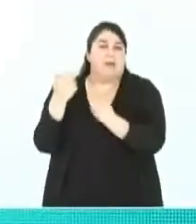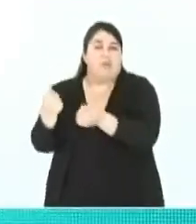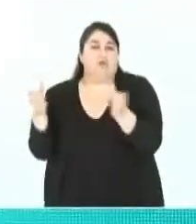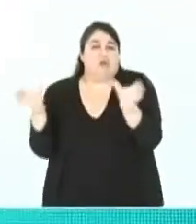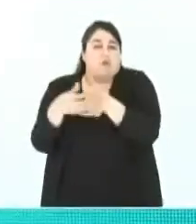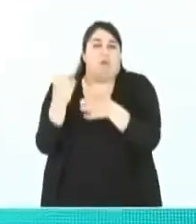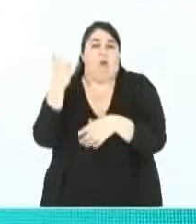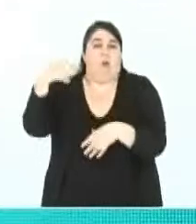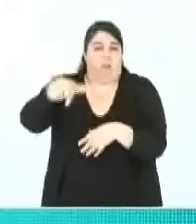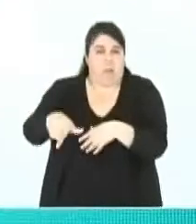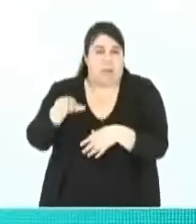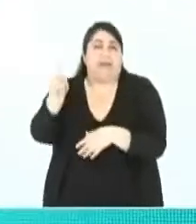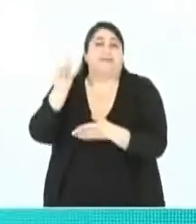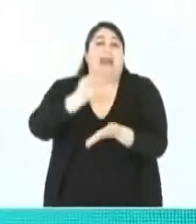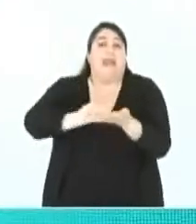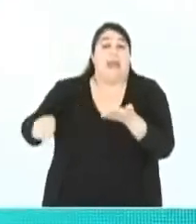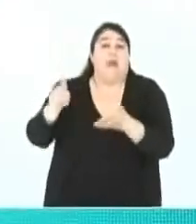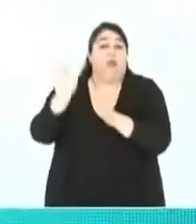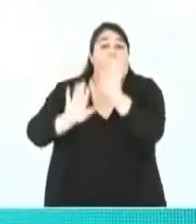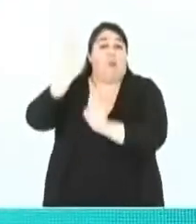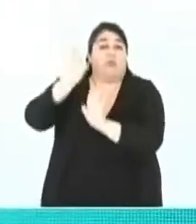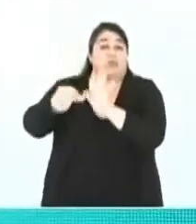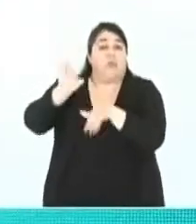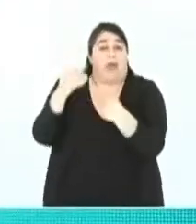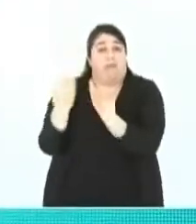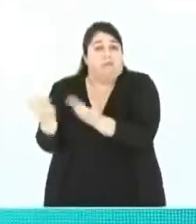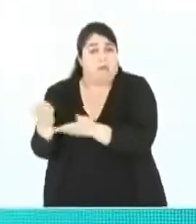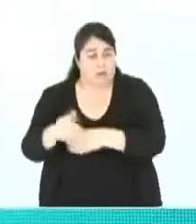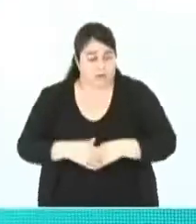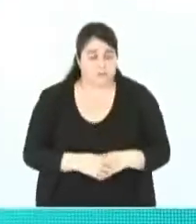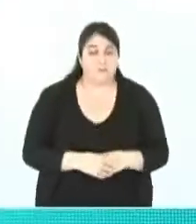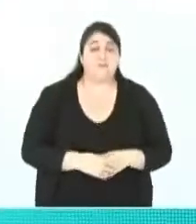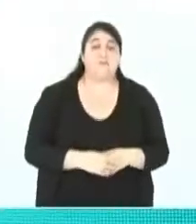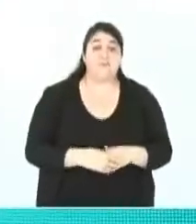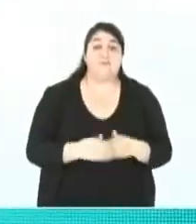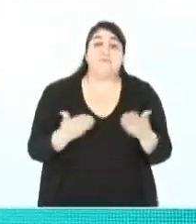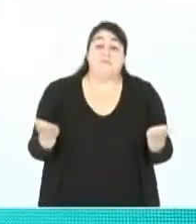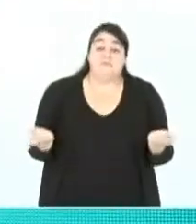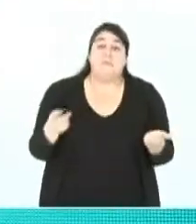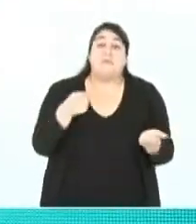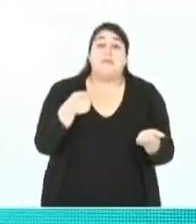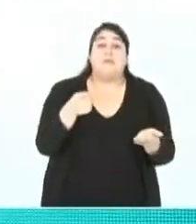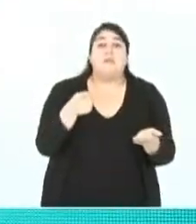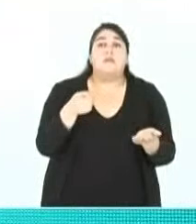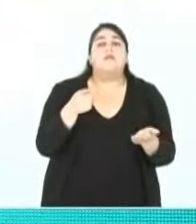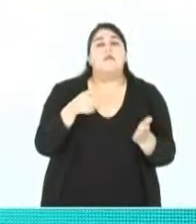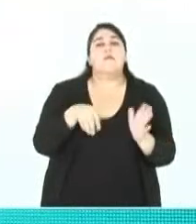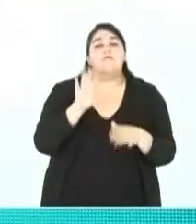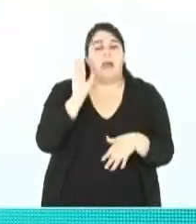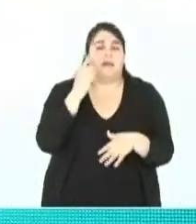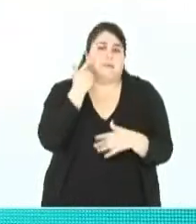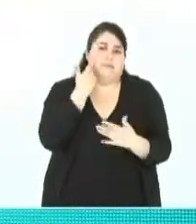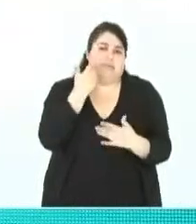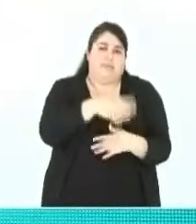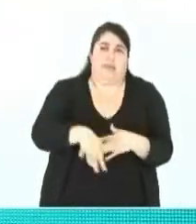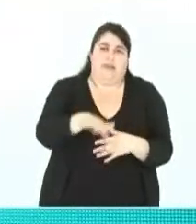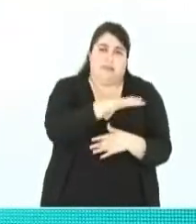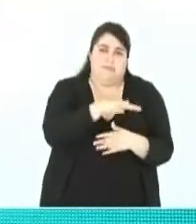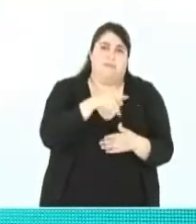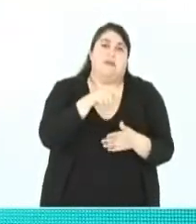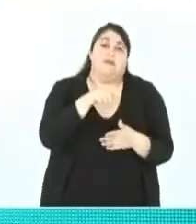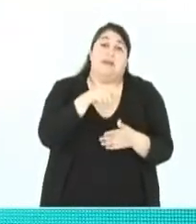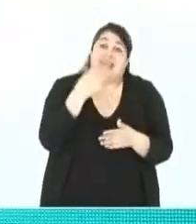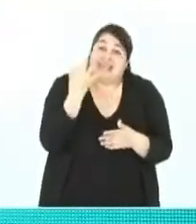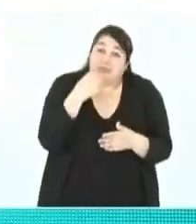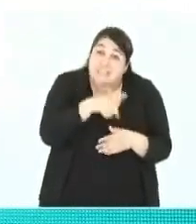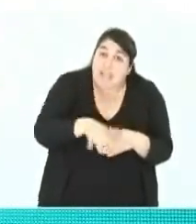Patria, votándole en la legislatura absolutamente toda esta entrega de tierras. En ese sentido, digo, el caso, quizás tenemos un caso emblemático en la ciudad de Buenos Aires y en